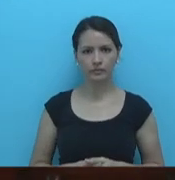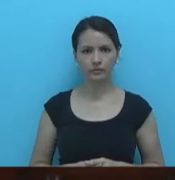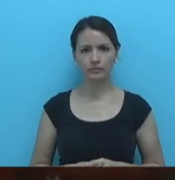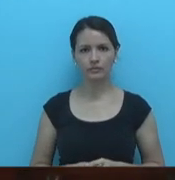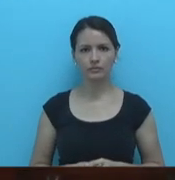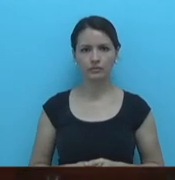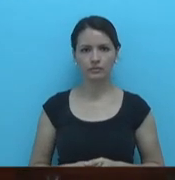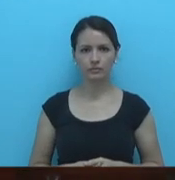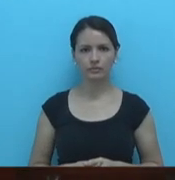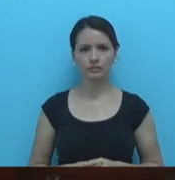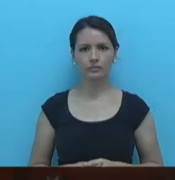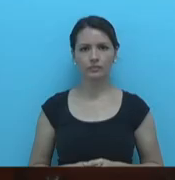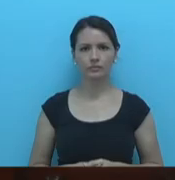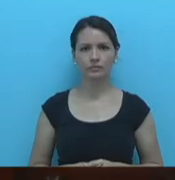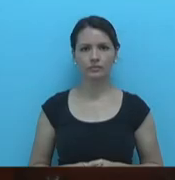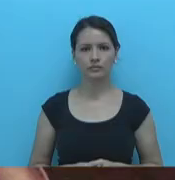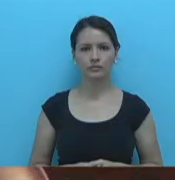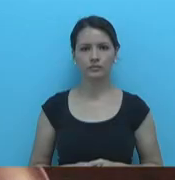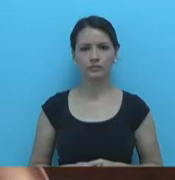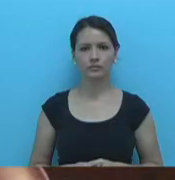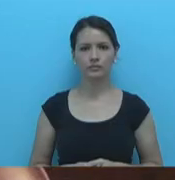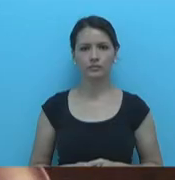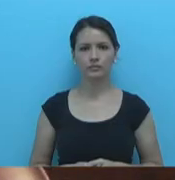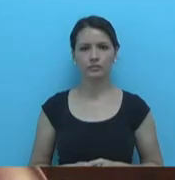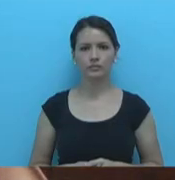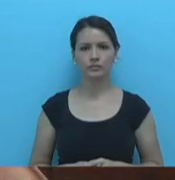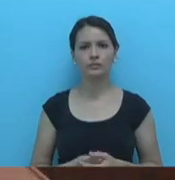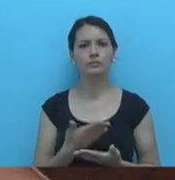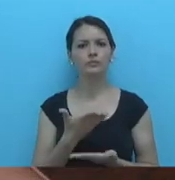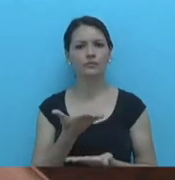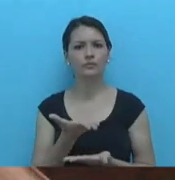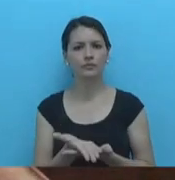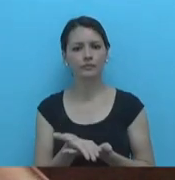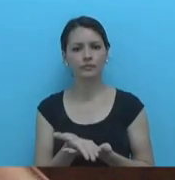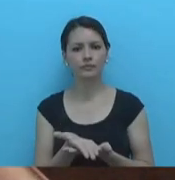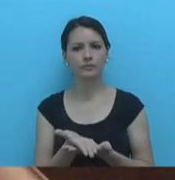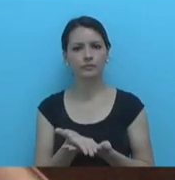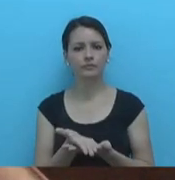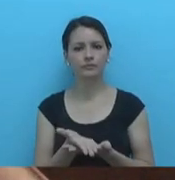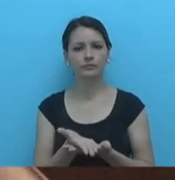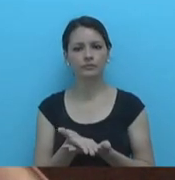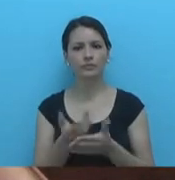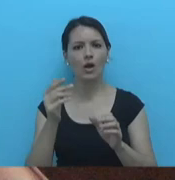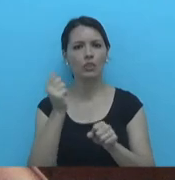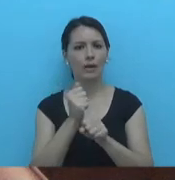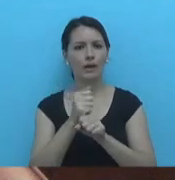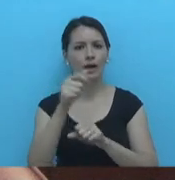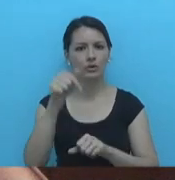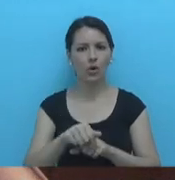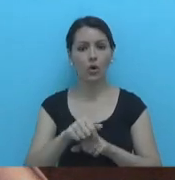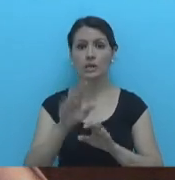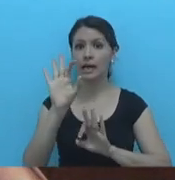Diputados Burger, tiene usted la palabra. Gracias, presidente. Para solicitar, de acuerdo a lo acordado en labor parlamentaria, el tratamiento sobre tablas de